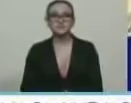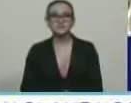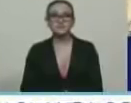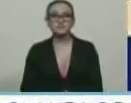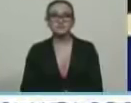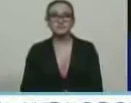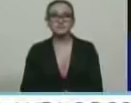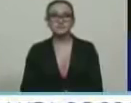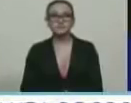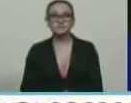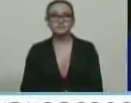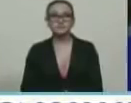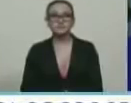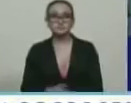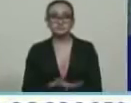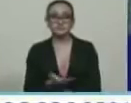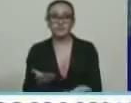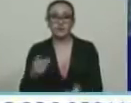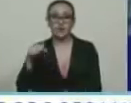Distinguidos amigos,